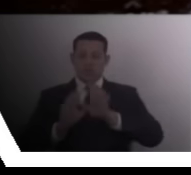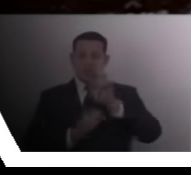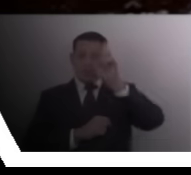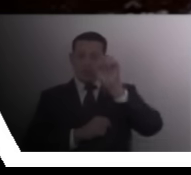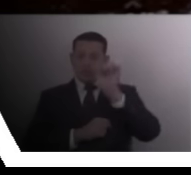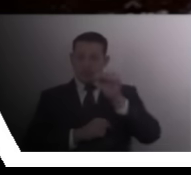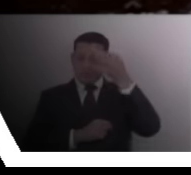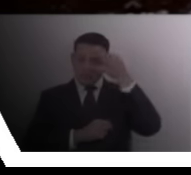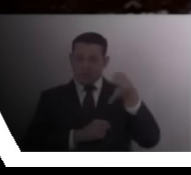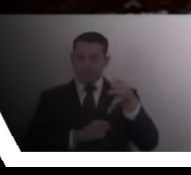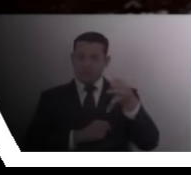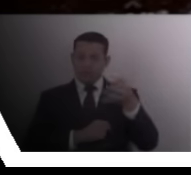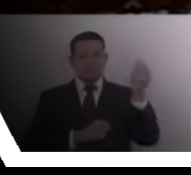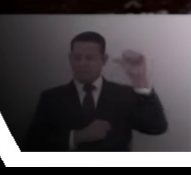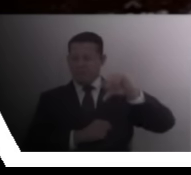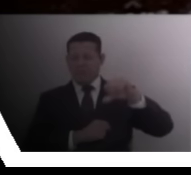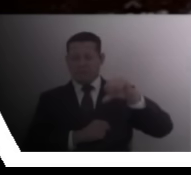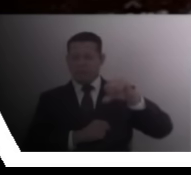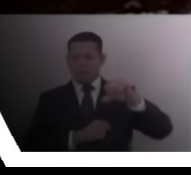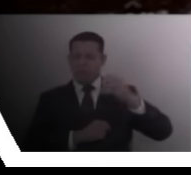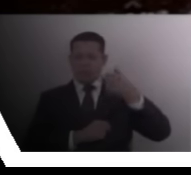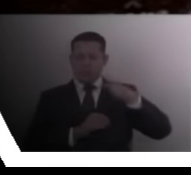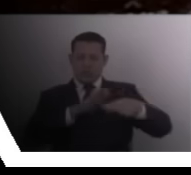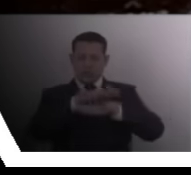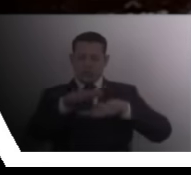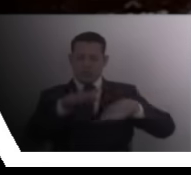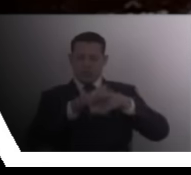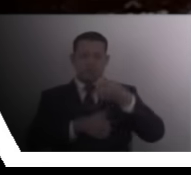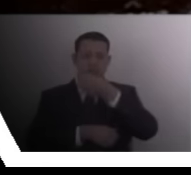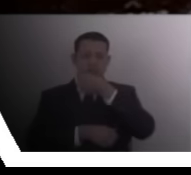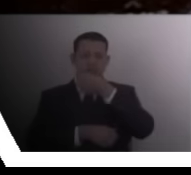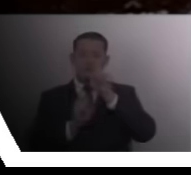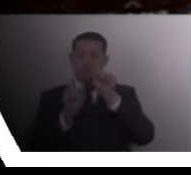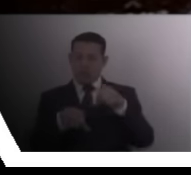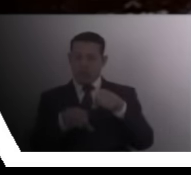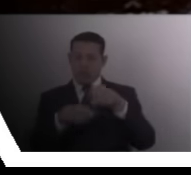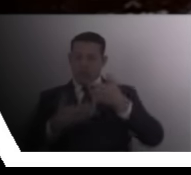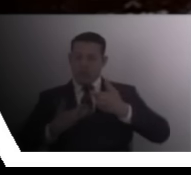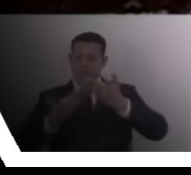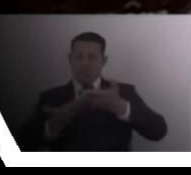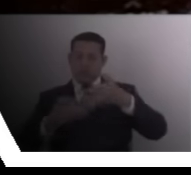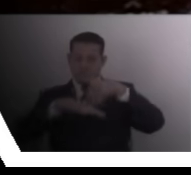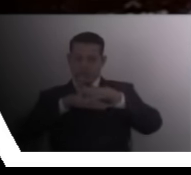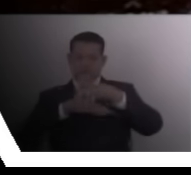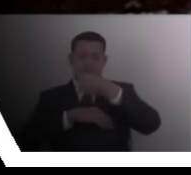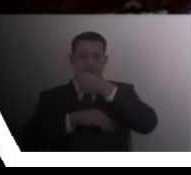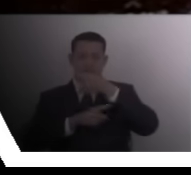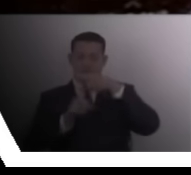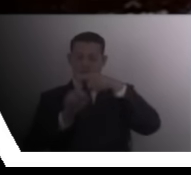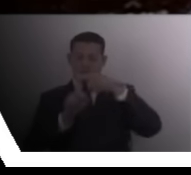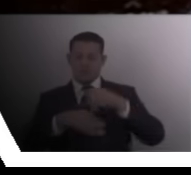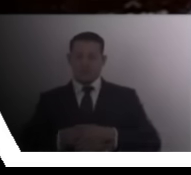Eso creo que no tiene nada de malo. Usar estos espacios y esos micrófonos para que podamos trasladar este mensaje es algo